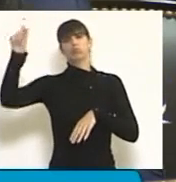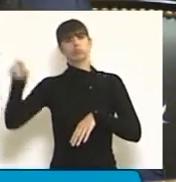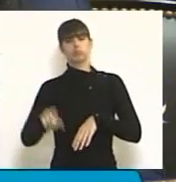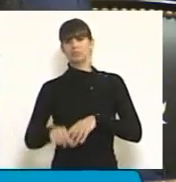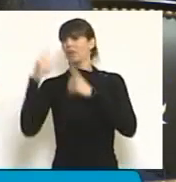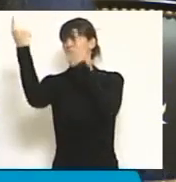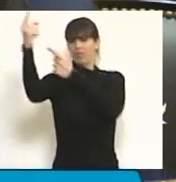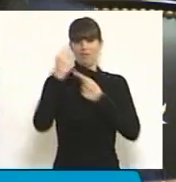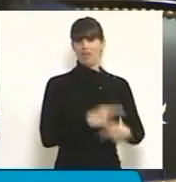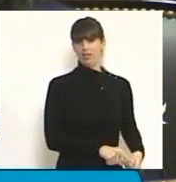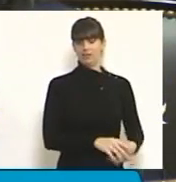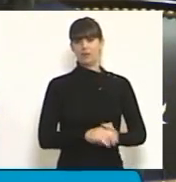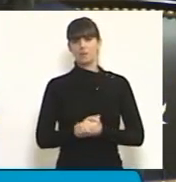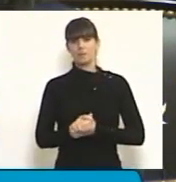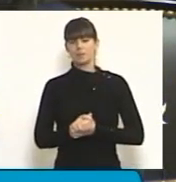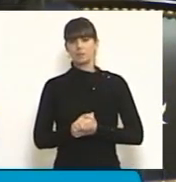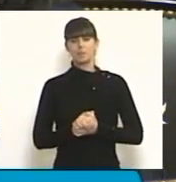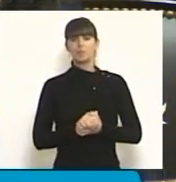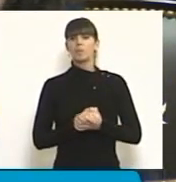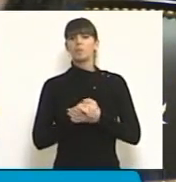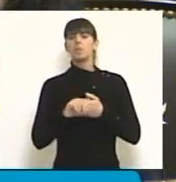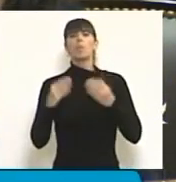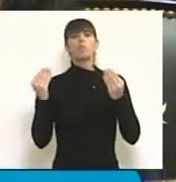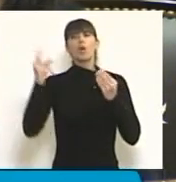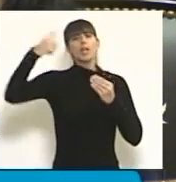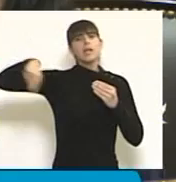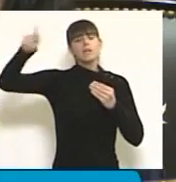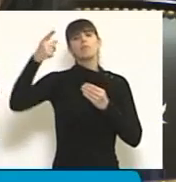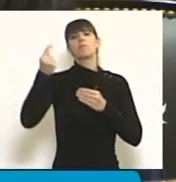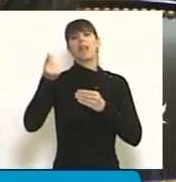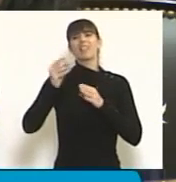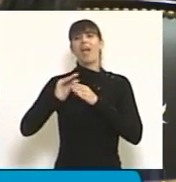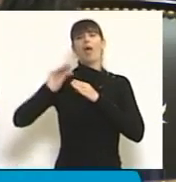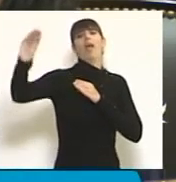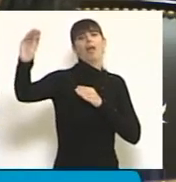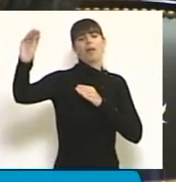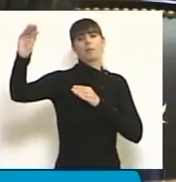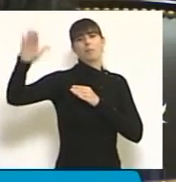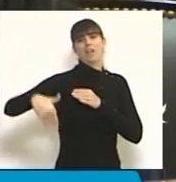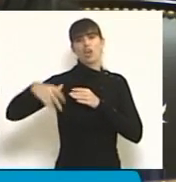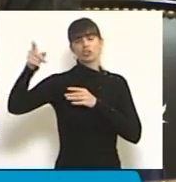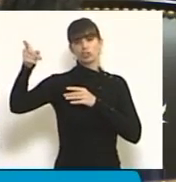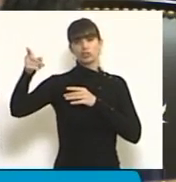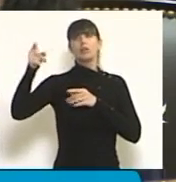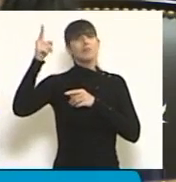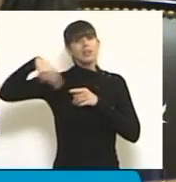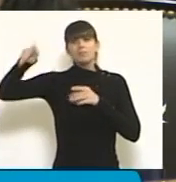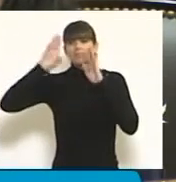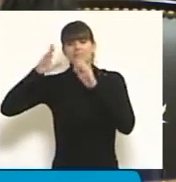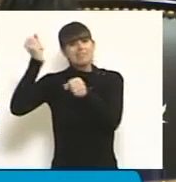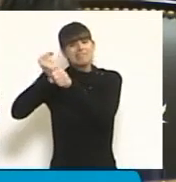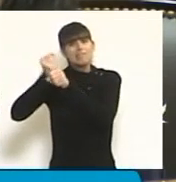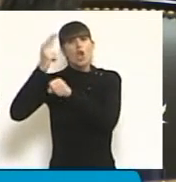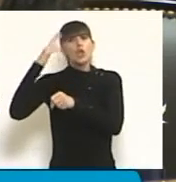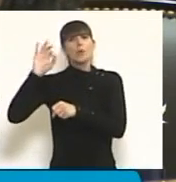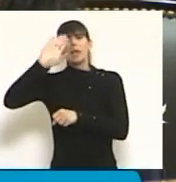muy diferente. Básicamente poseen menos recursos, pese a que atienden más del 90%